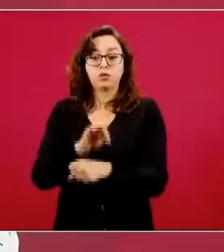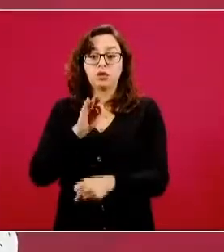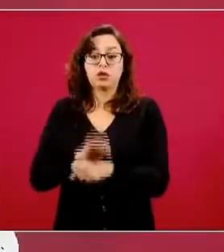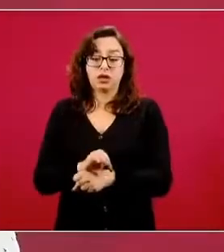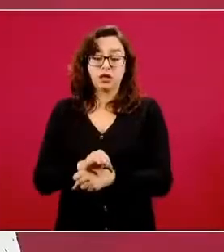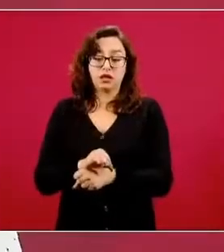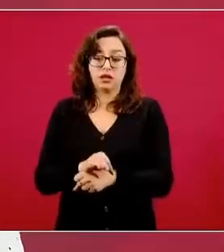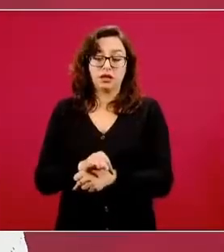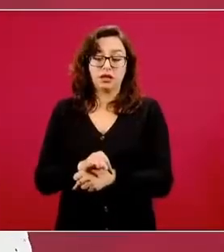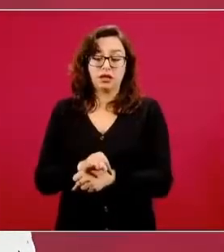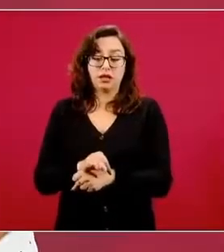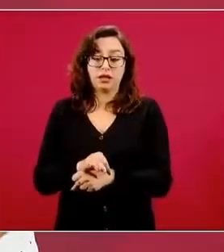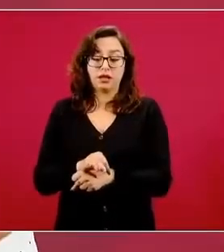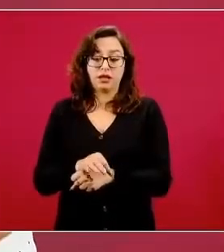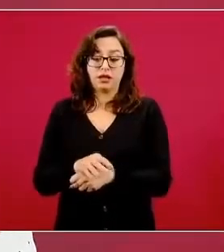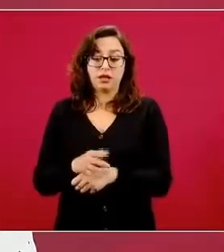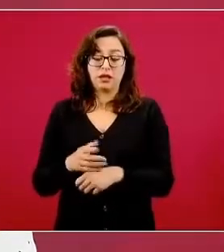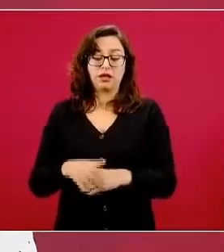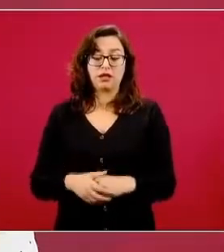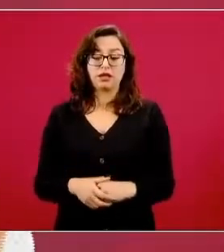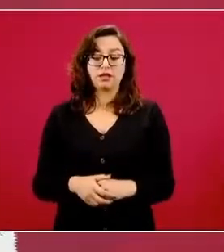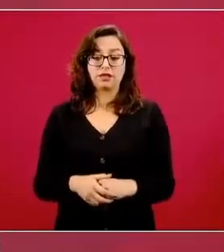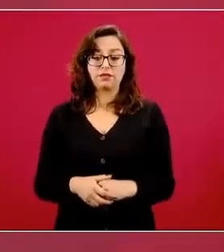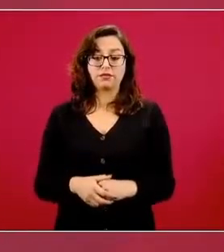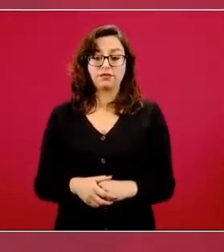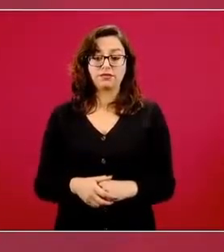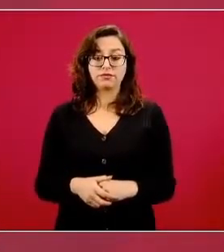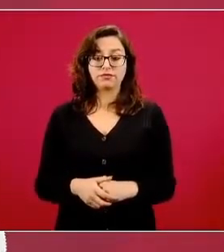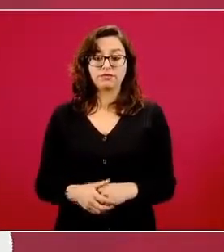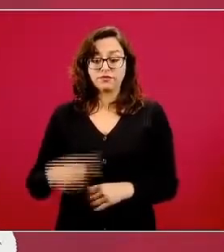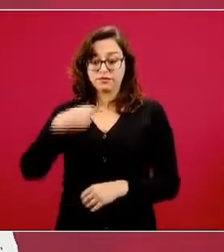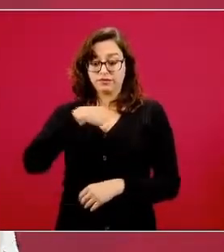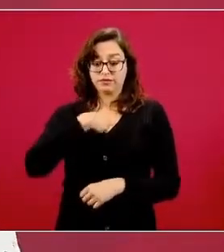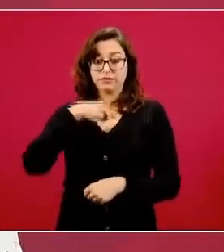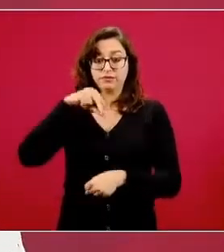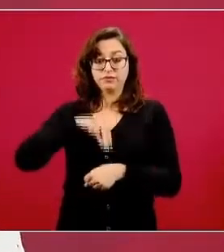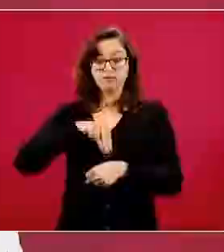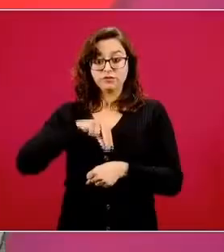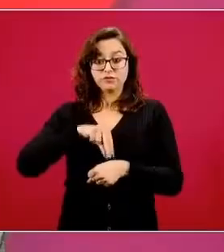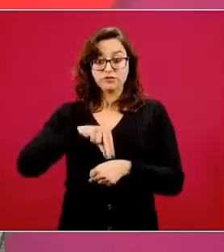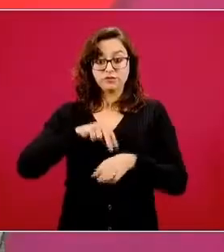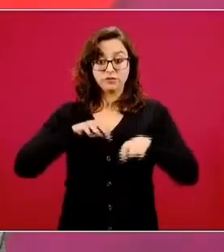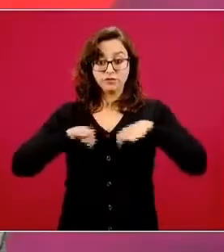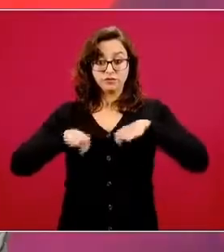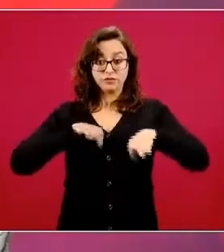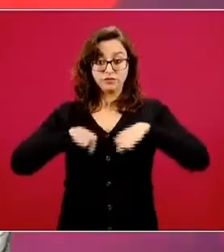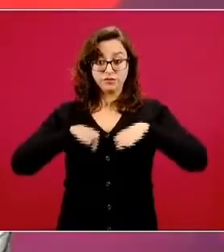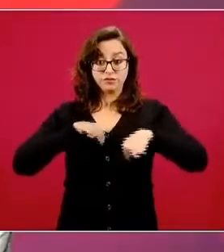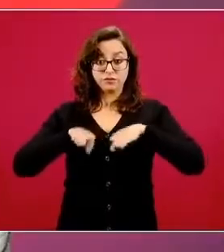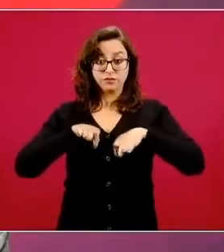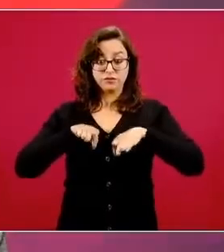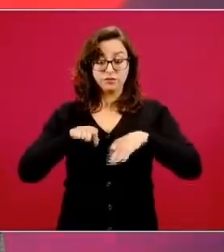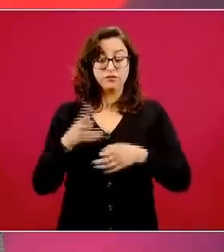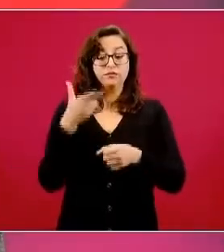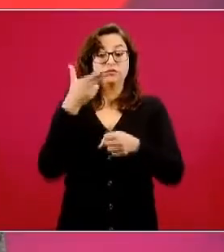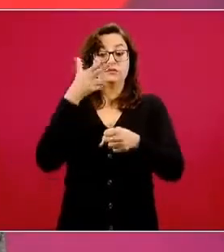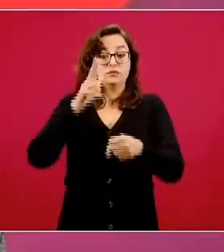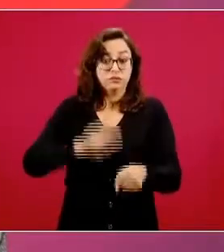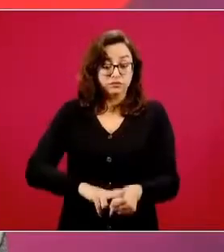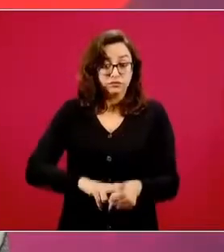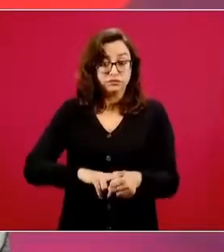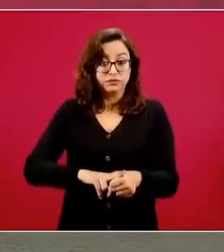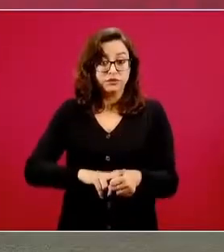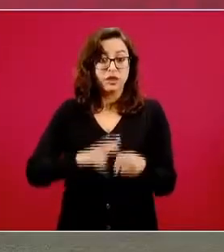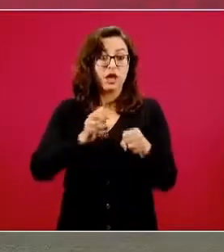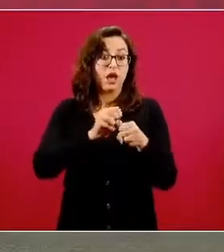uno, ¿no? Si yo como médico trabajara en un hospital que